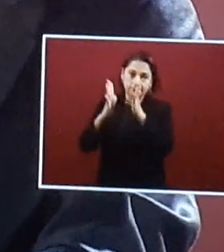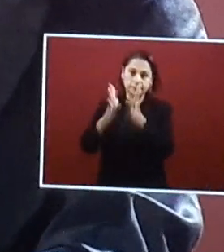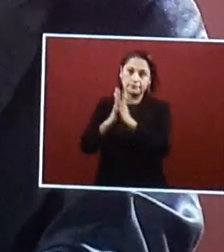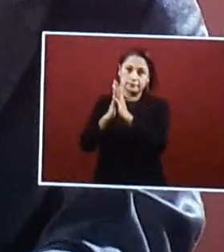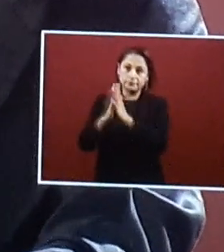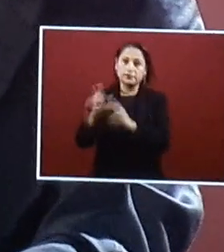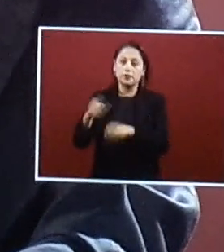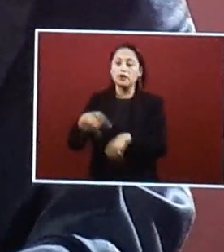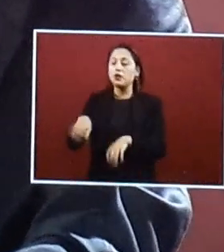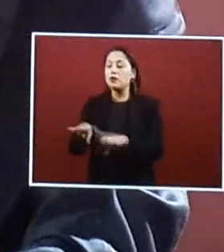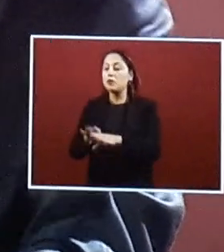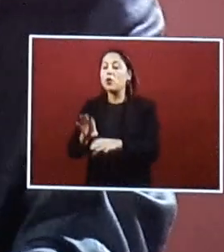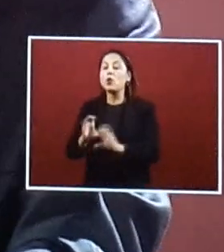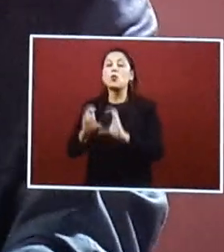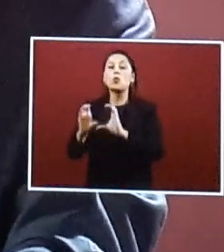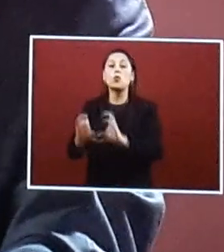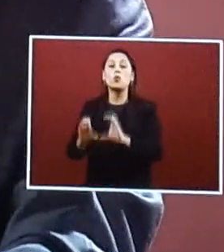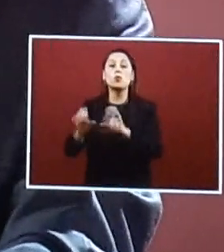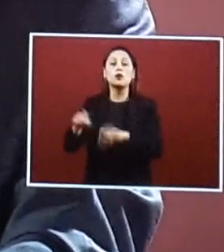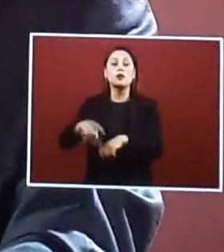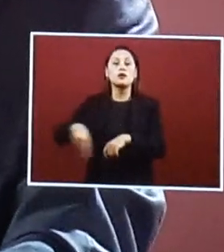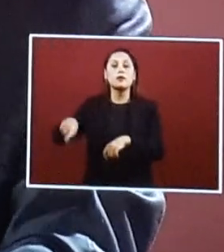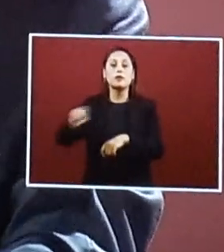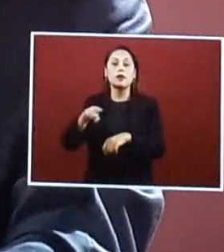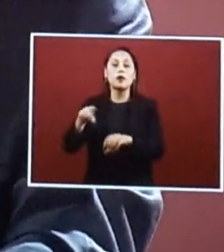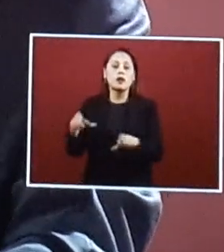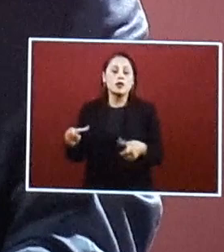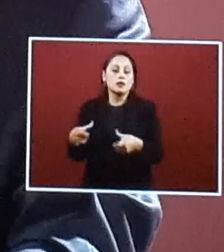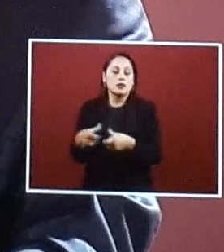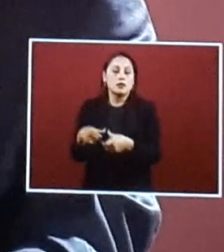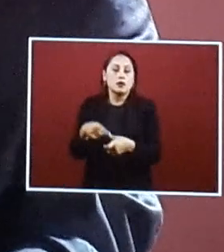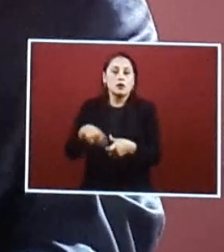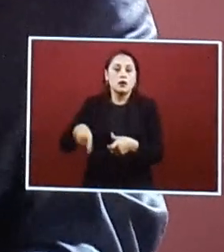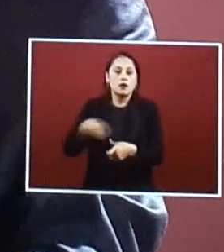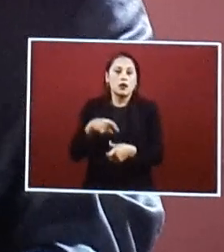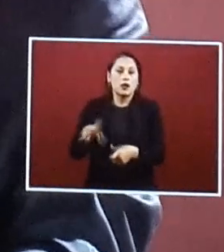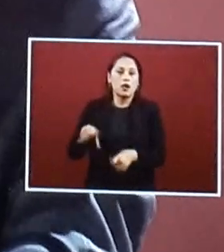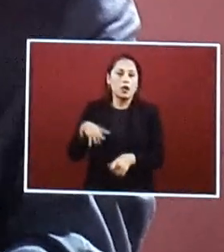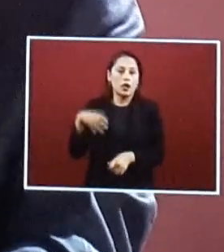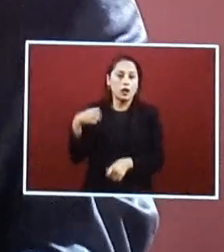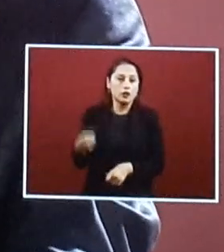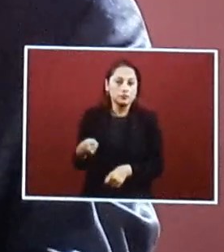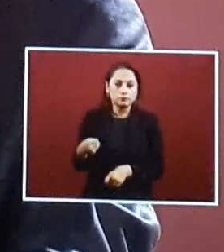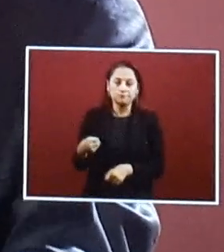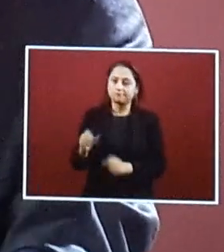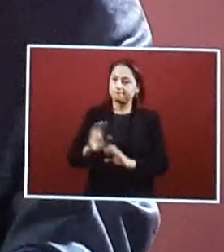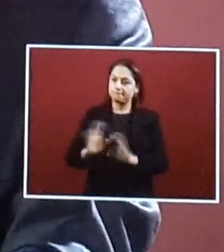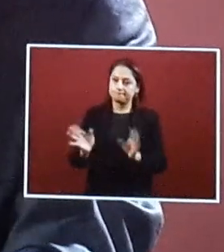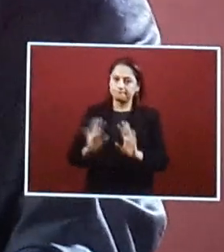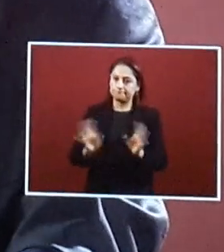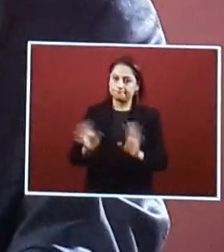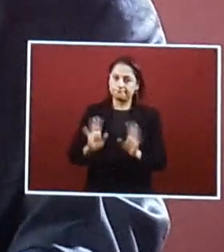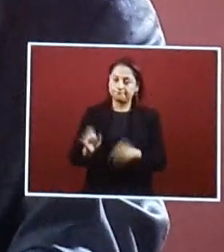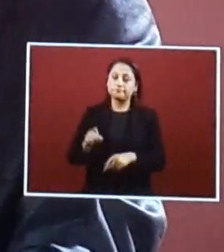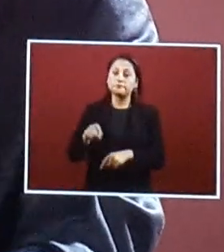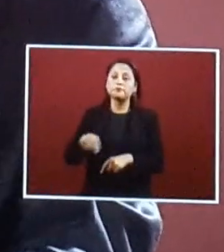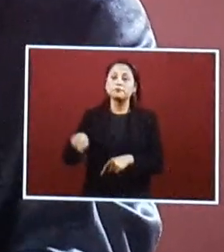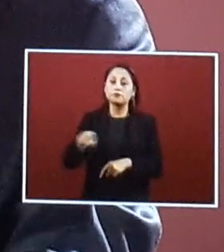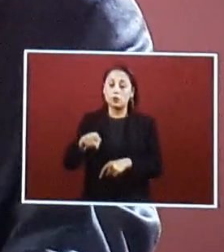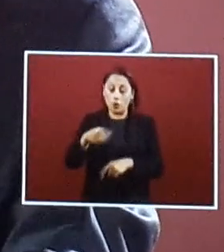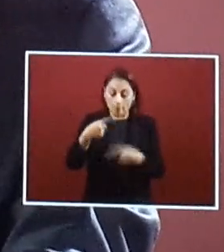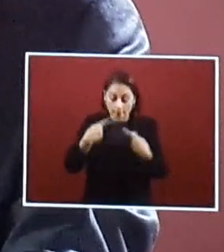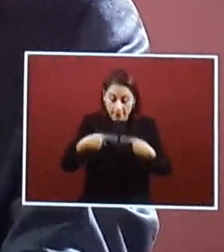del régimen, eso se termine. Que sean los trabajadores los que decidan quiénes van a representarlos. Ese